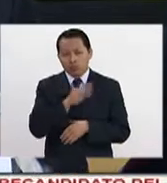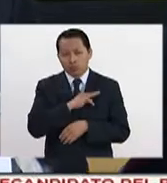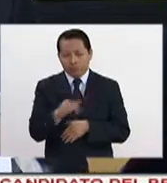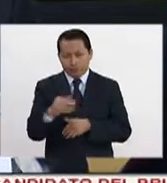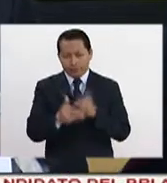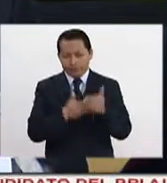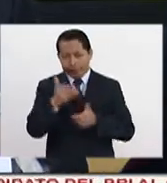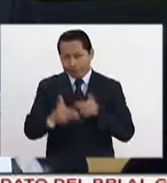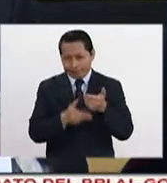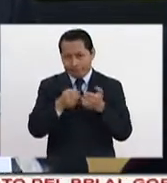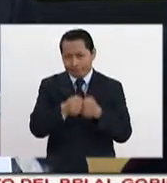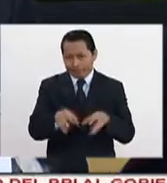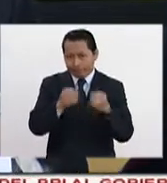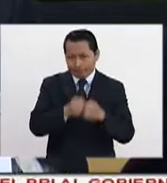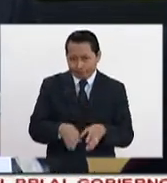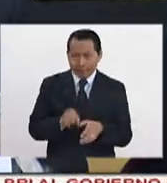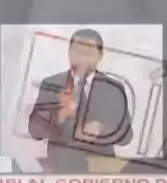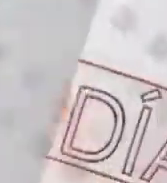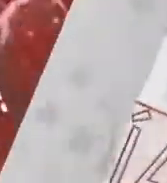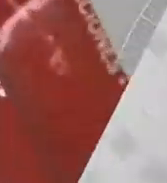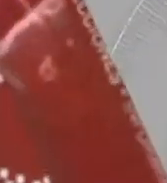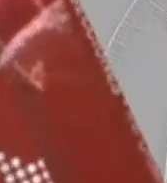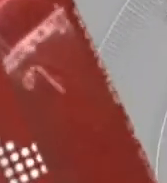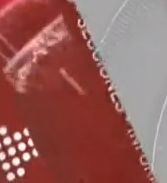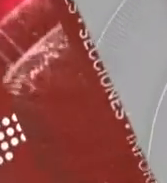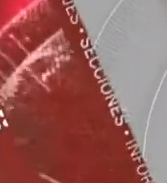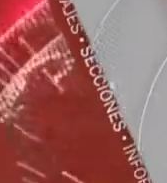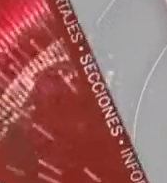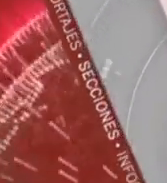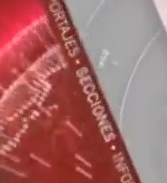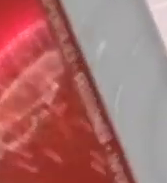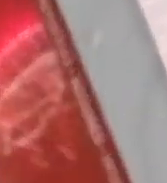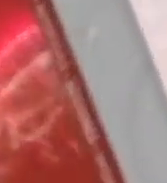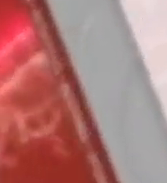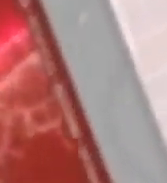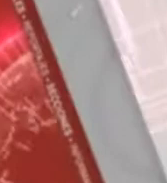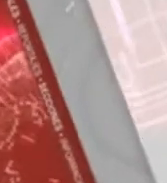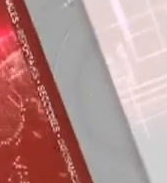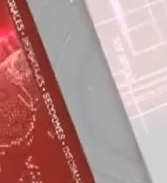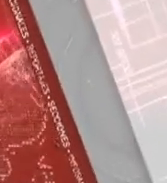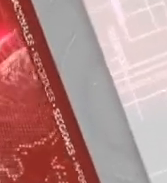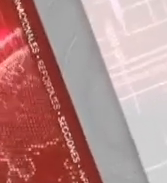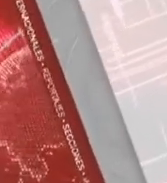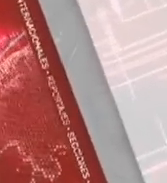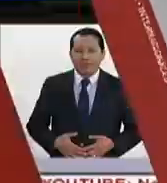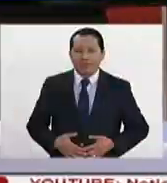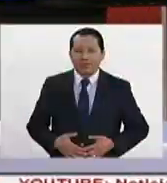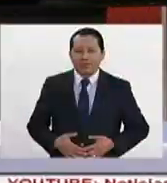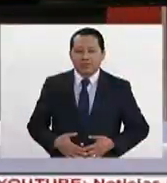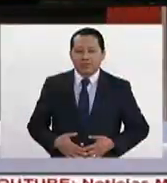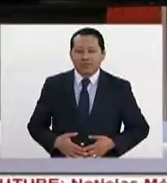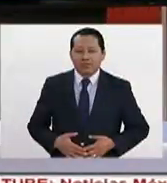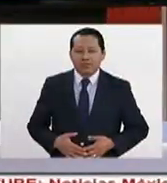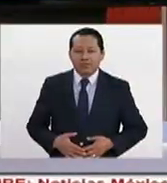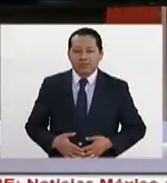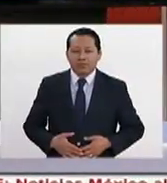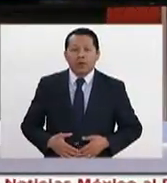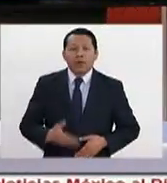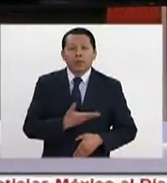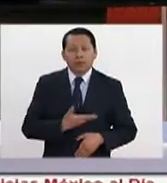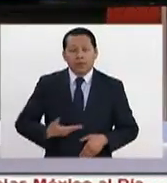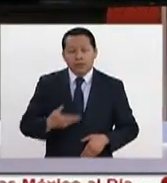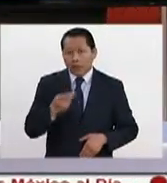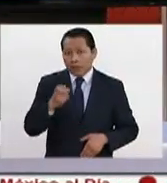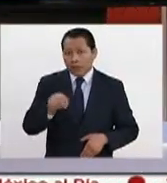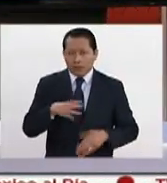progresivamente esta pérdida y desperdicio de alimentos. De presidente Enrique